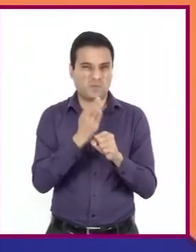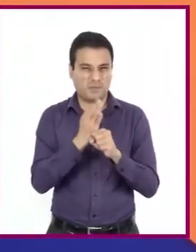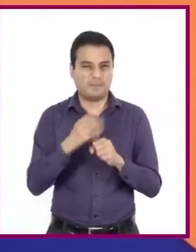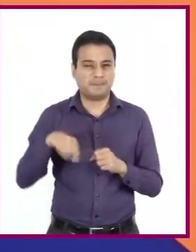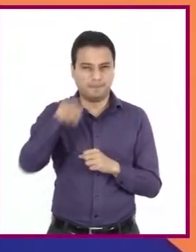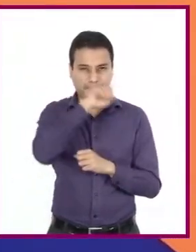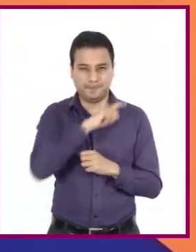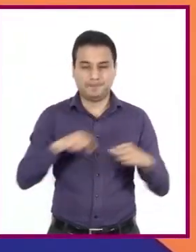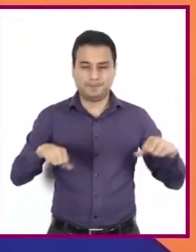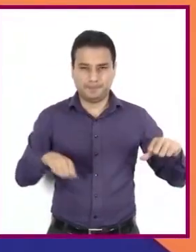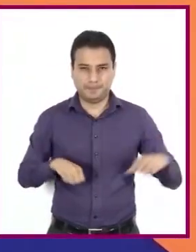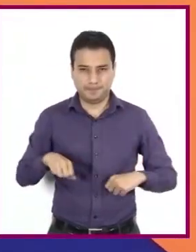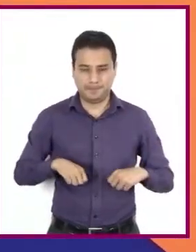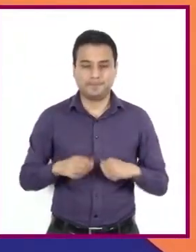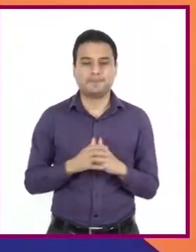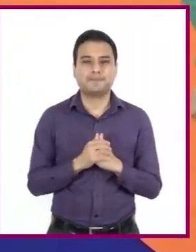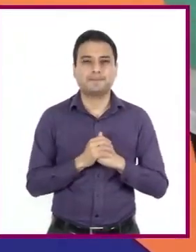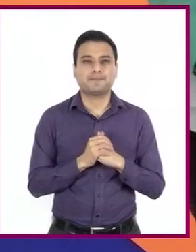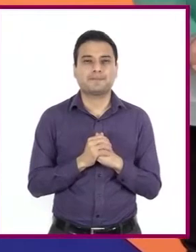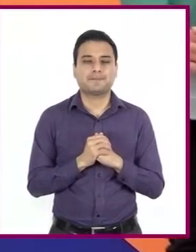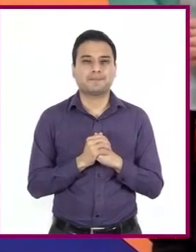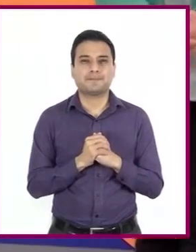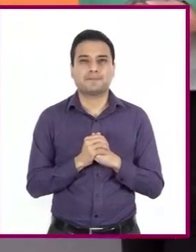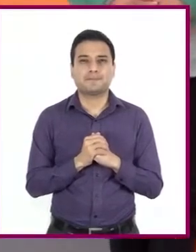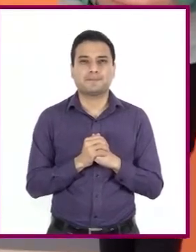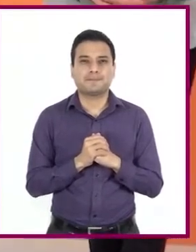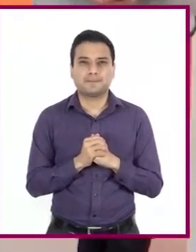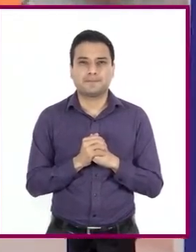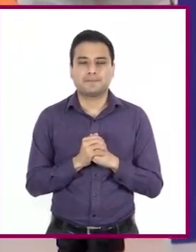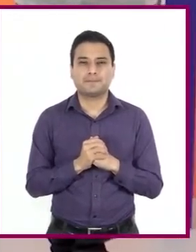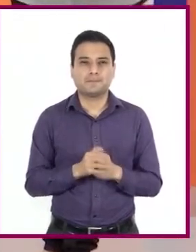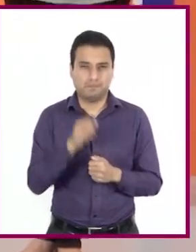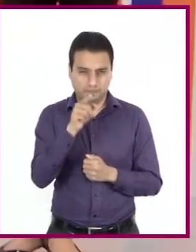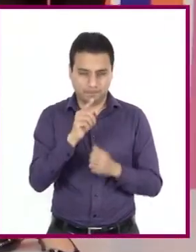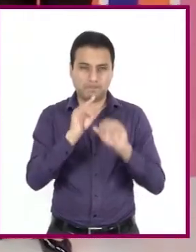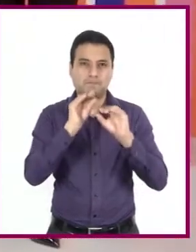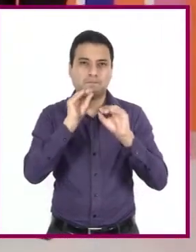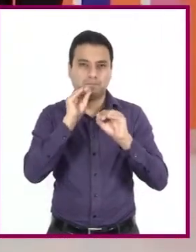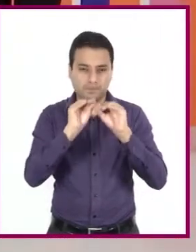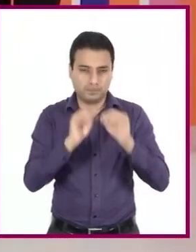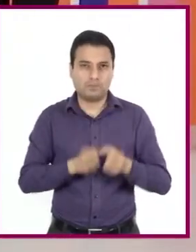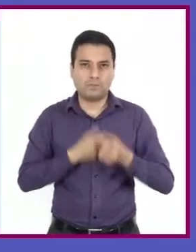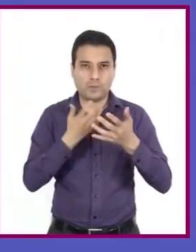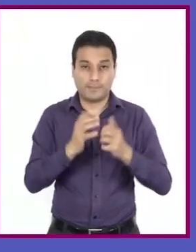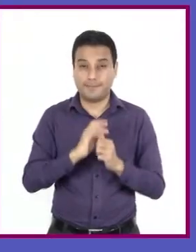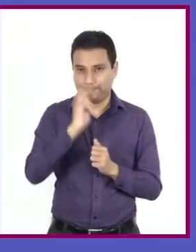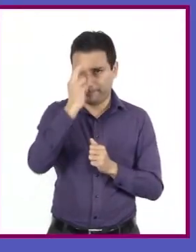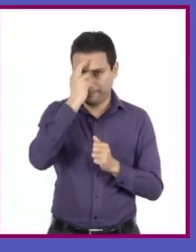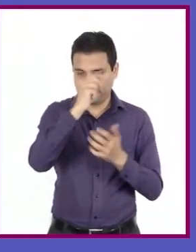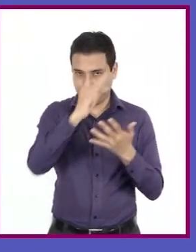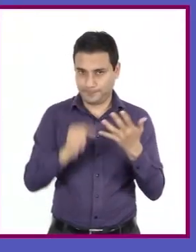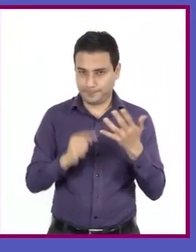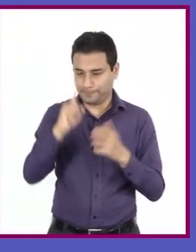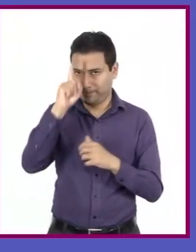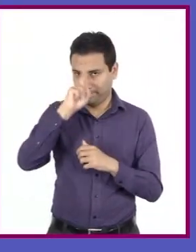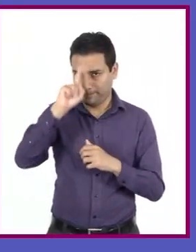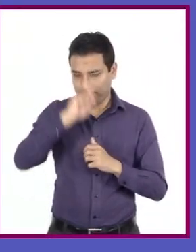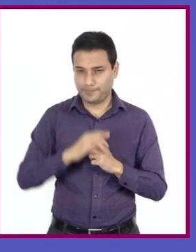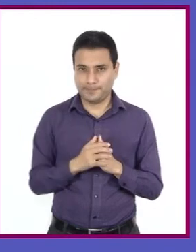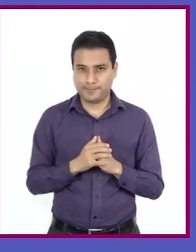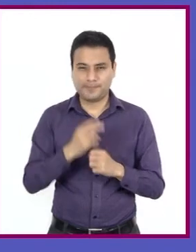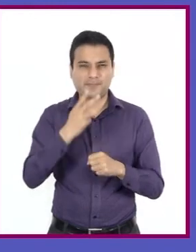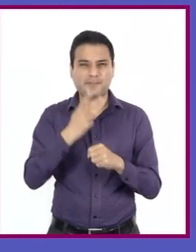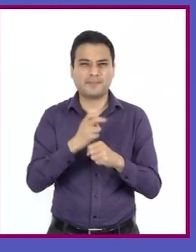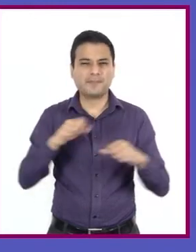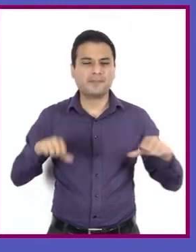los invito a revisar tales efectos poéticos en un poema que elaboren, tomando en cuenta lo siguiente. Su segundo reto es